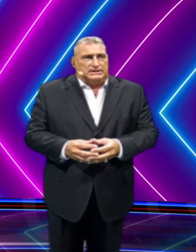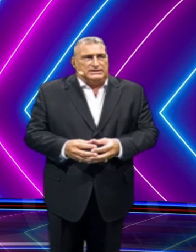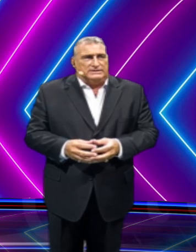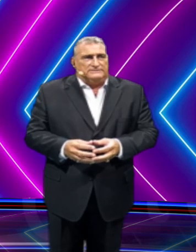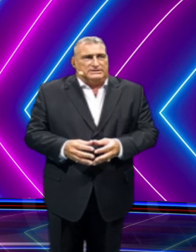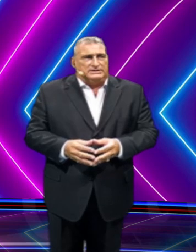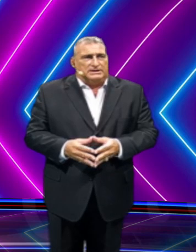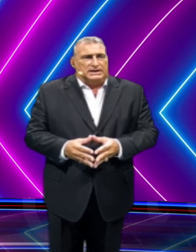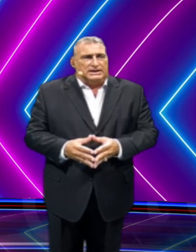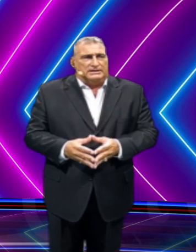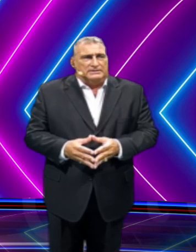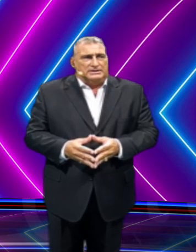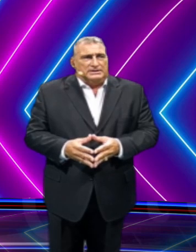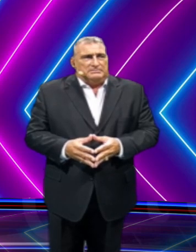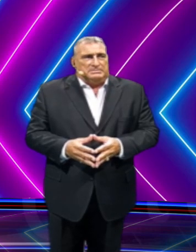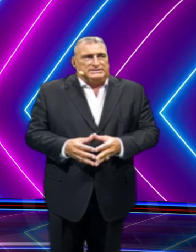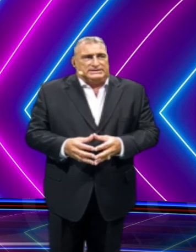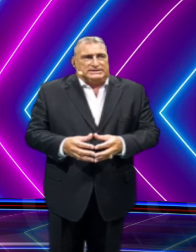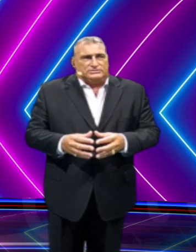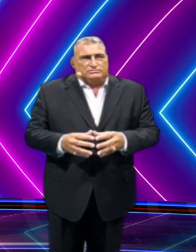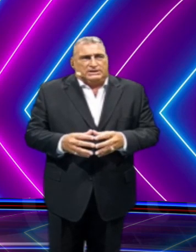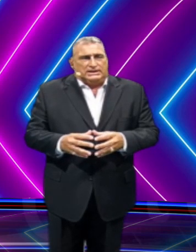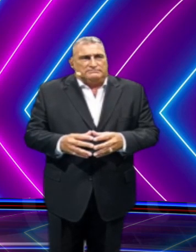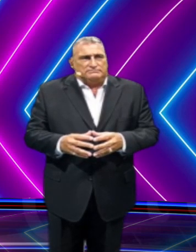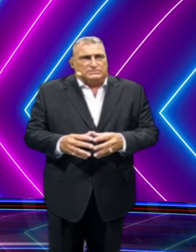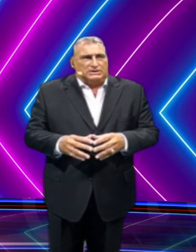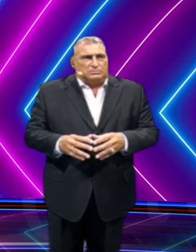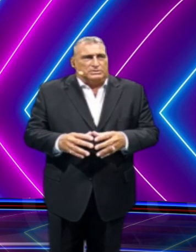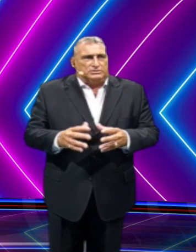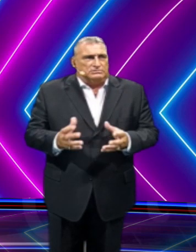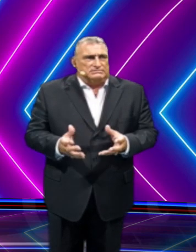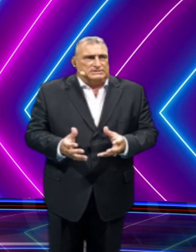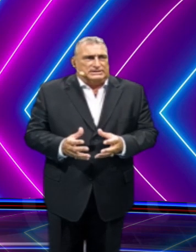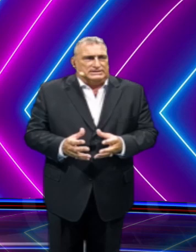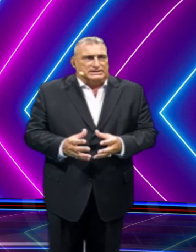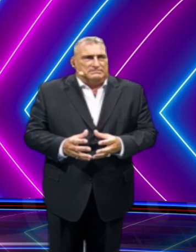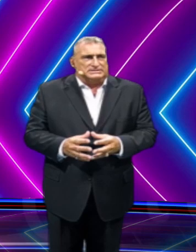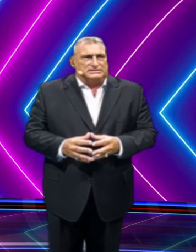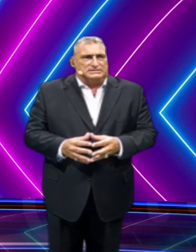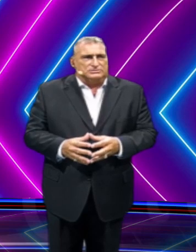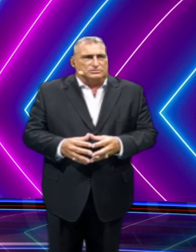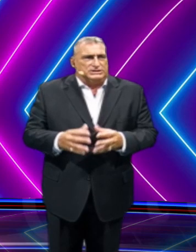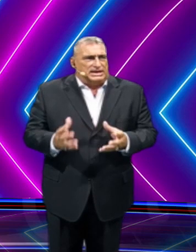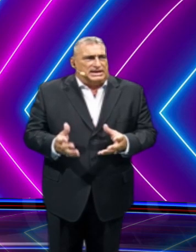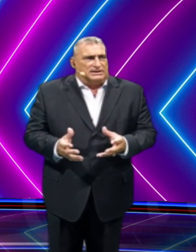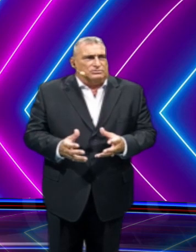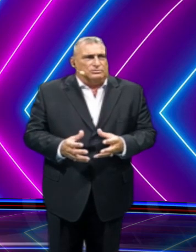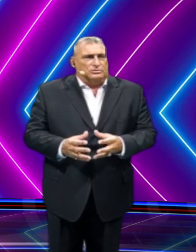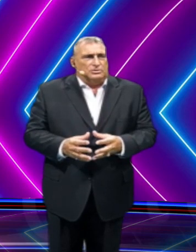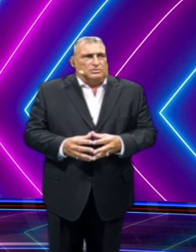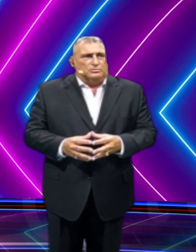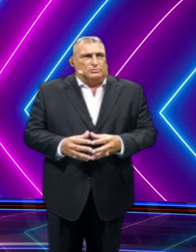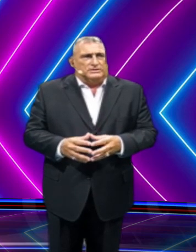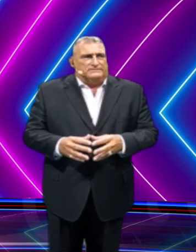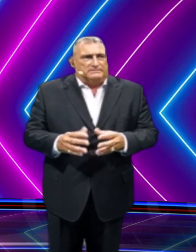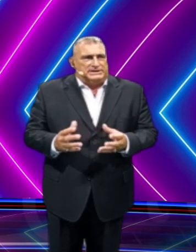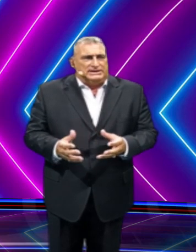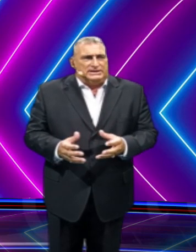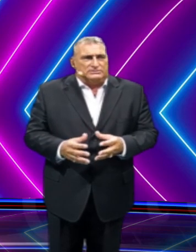que en definitiva me parece que es una cuestión más social o